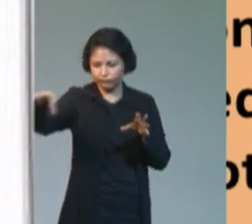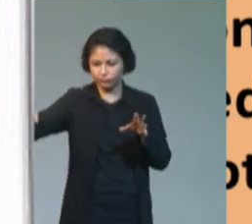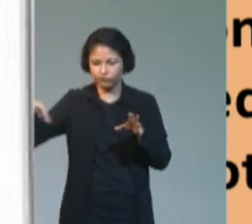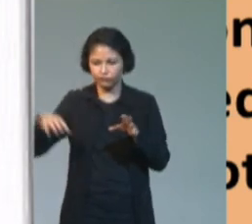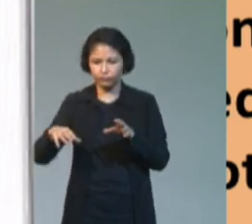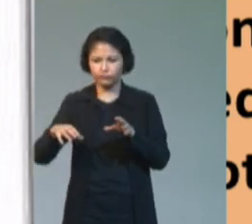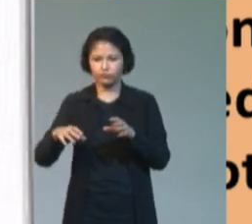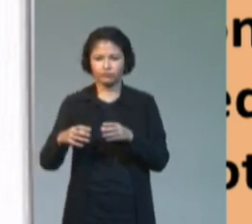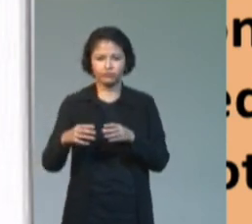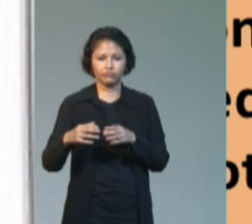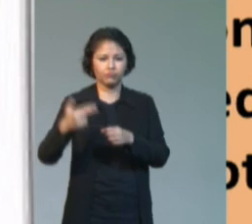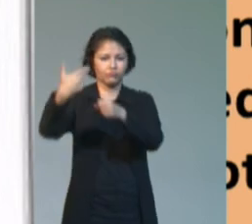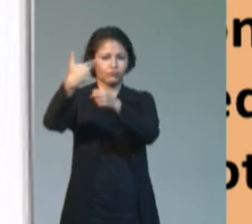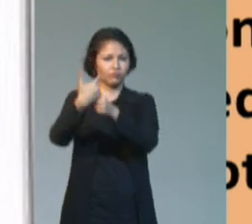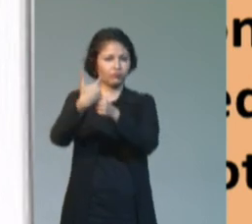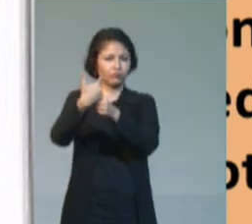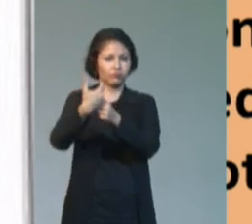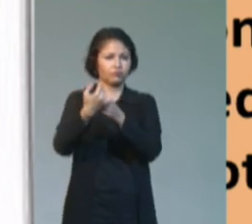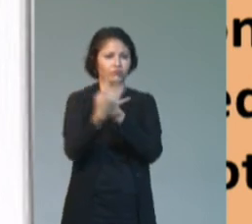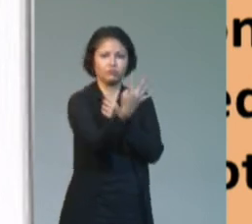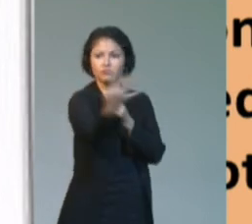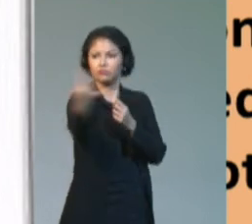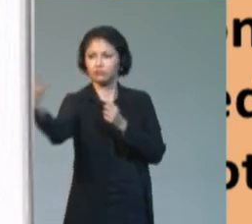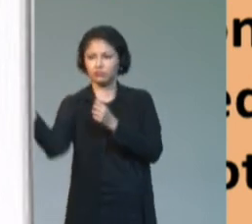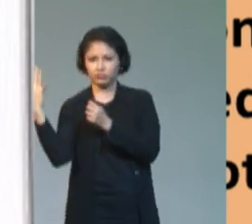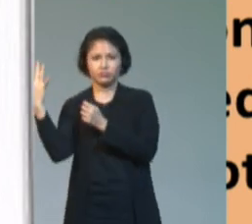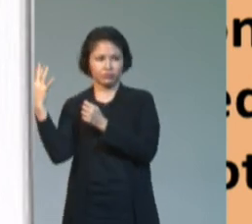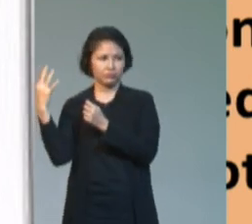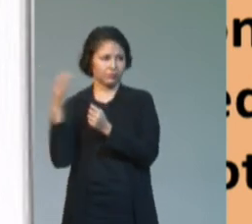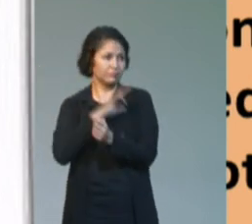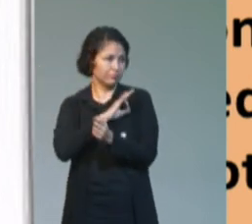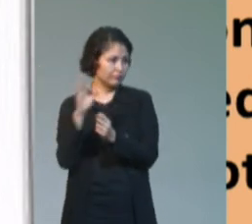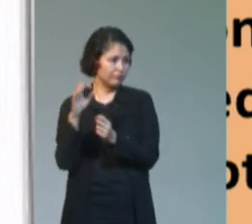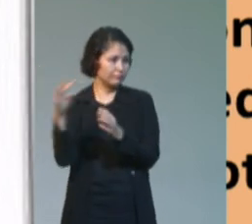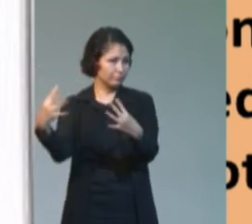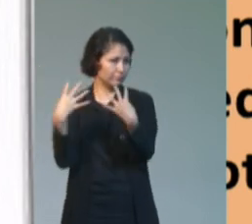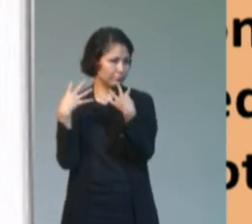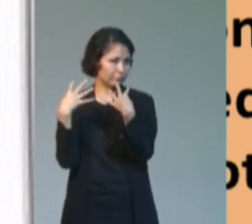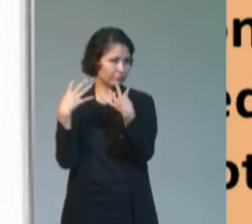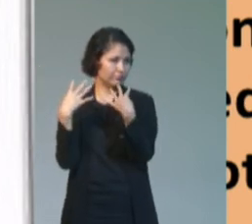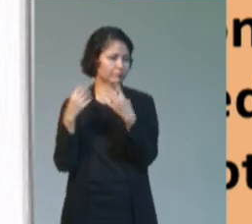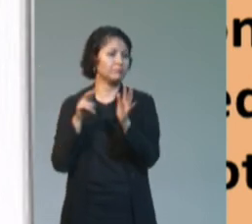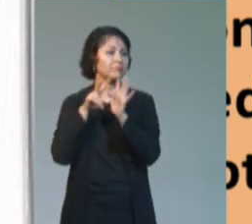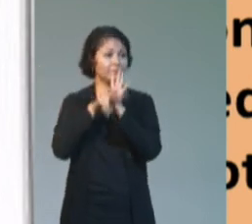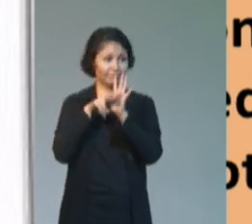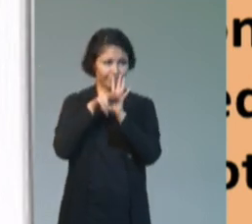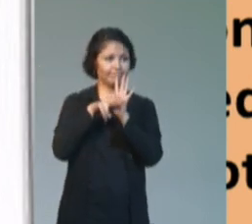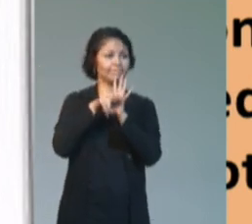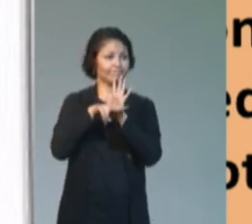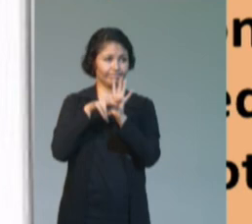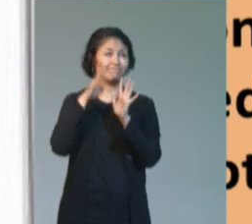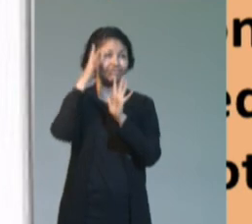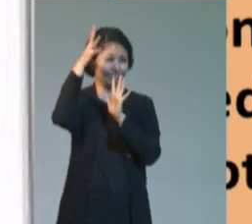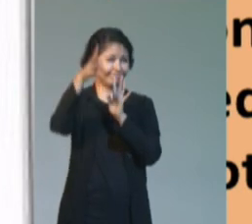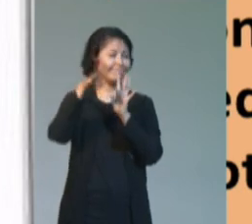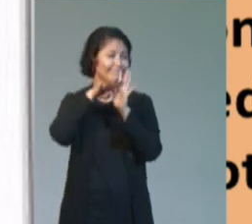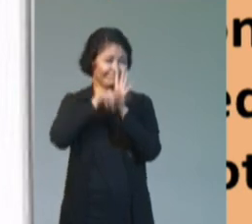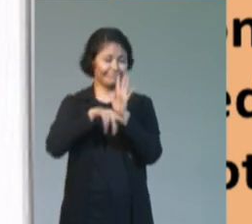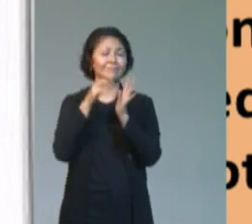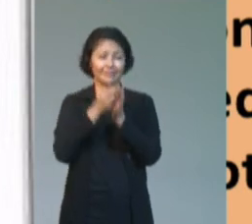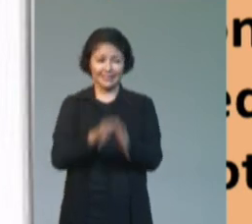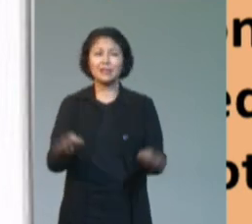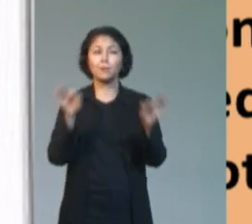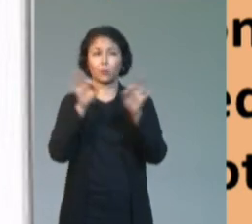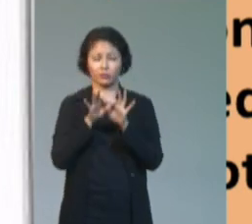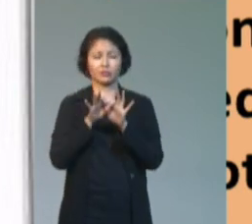y que pueda servir la información en multidispositivo creo que cada vez el vídeo learning va a ser va a adquirir más importancia